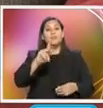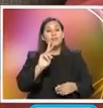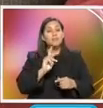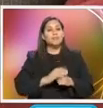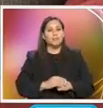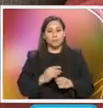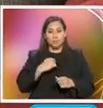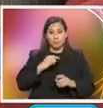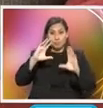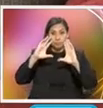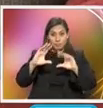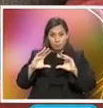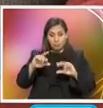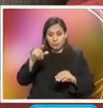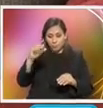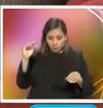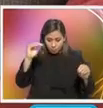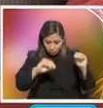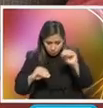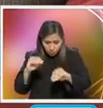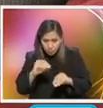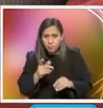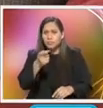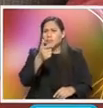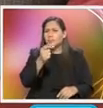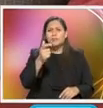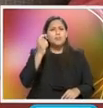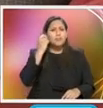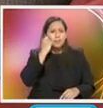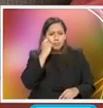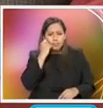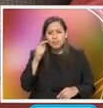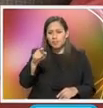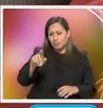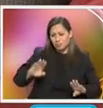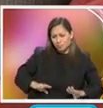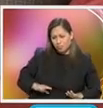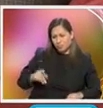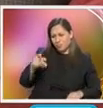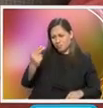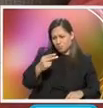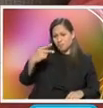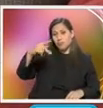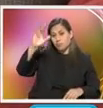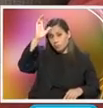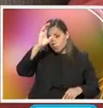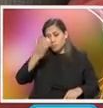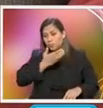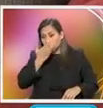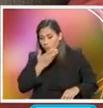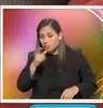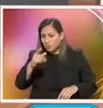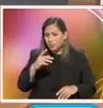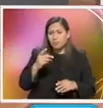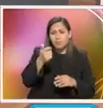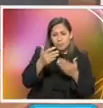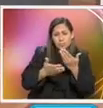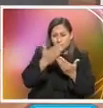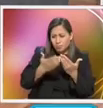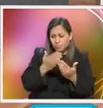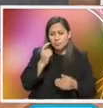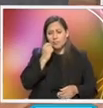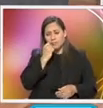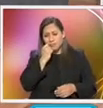el enseñarles a combinarlos, aunque sea poco, y a sus necesidades, a sus costumbres, a sus limitaciones de